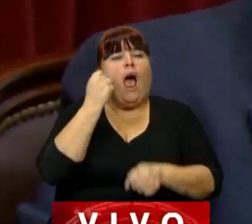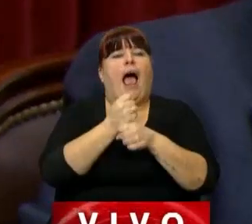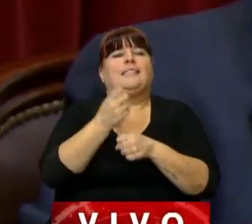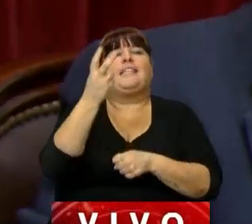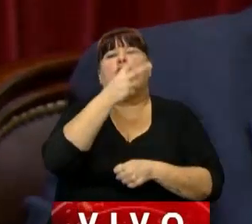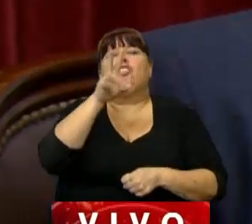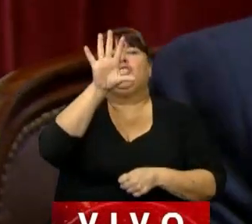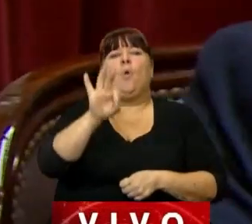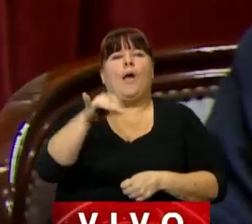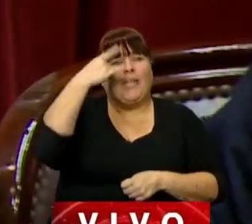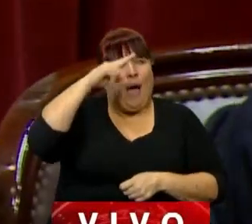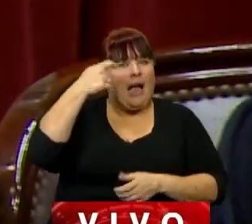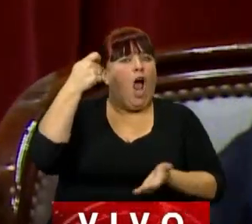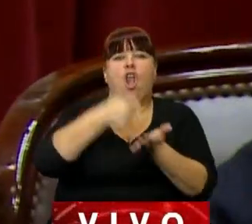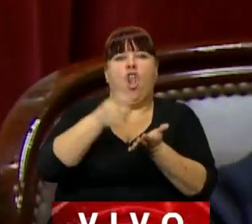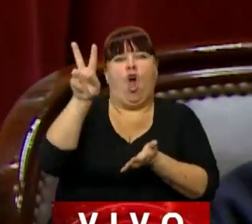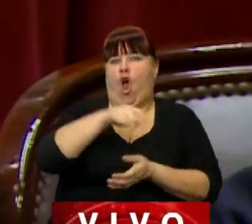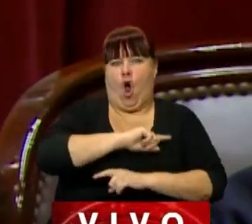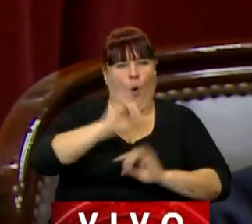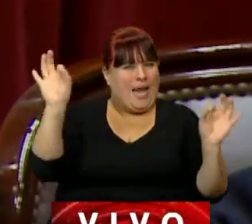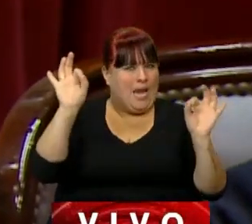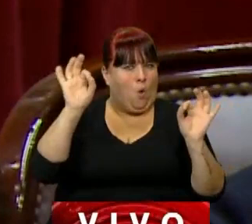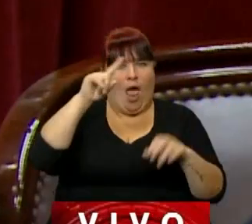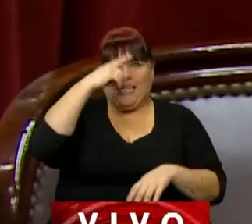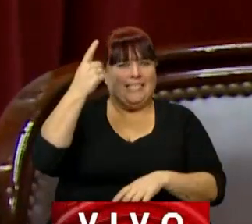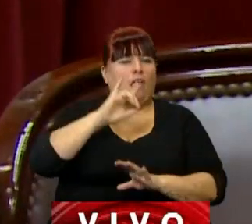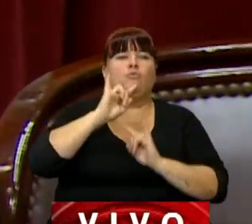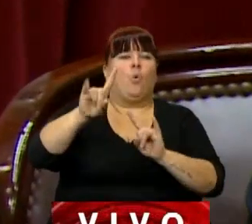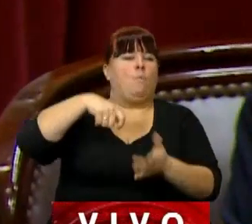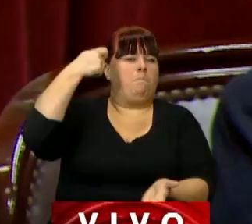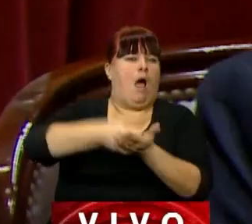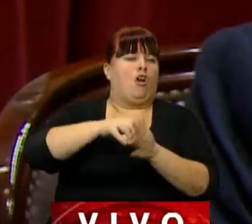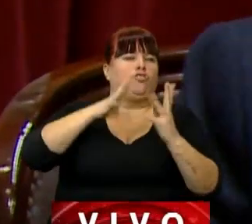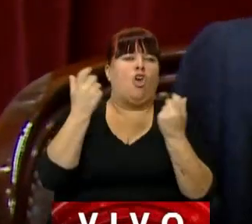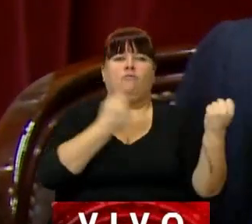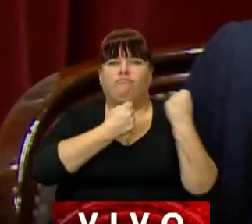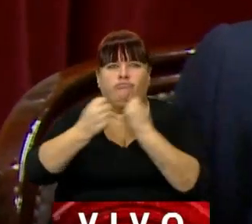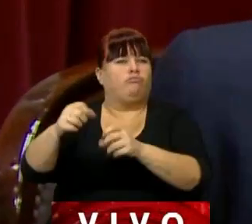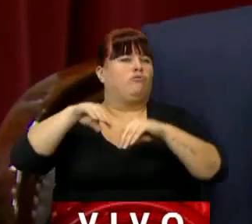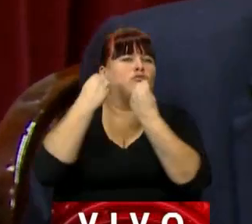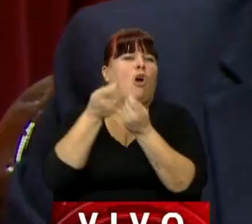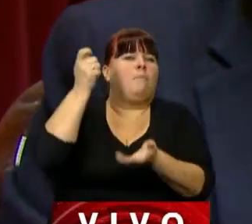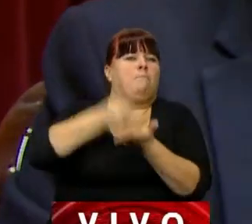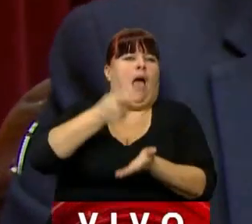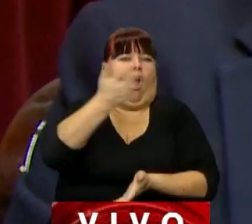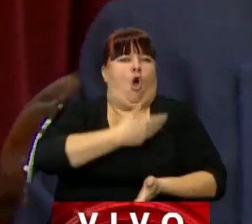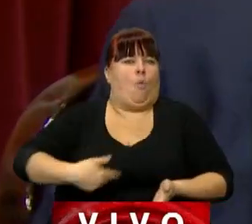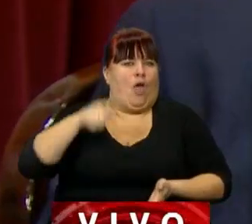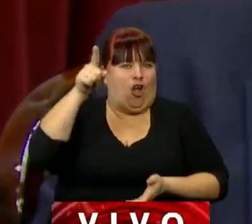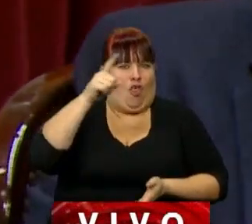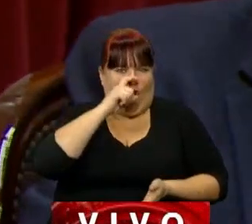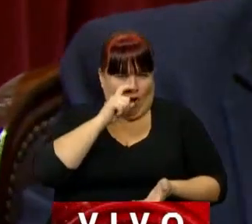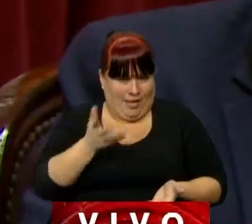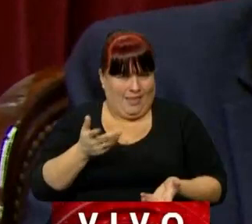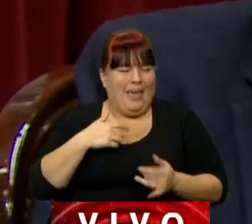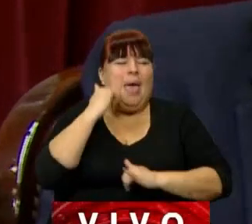250 cabezas de ganado no cobramos absolutamente nada. El Estado se hace cargo de todo el transporte, inclusive de eso. ¿Qué